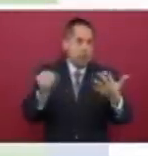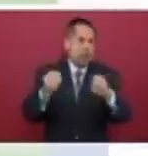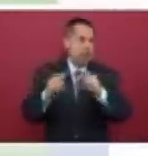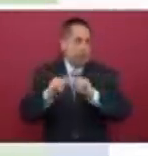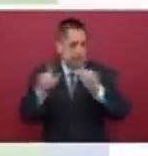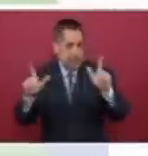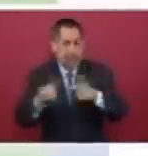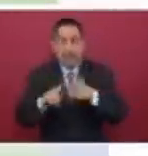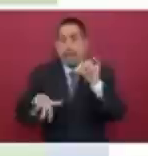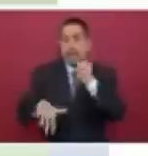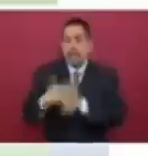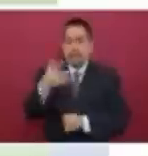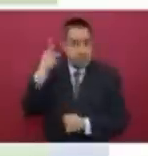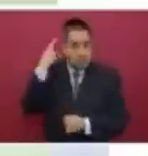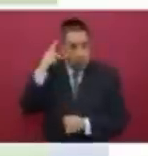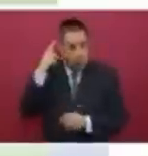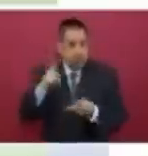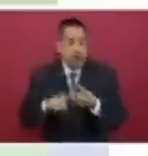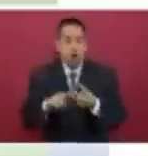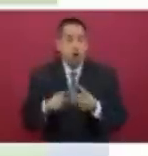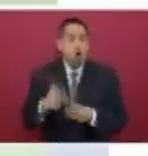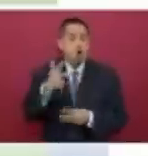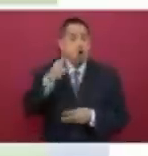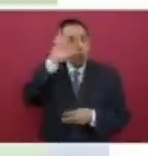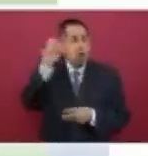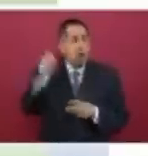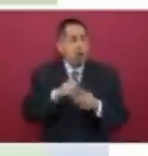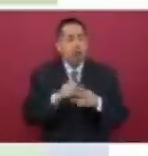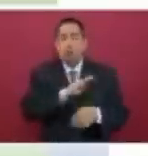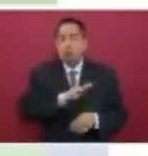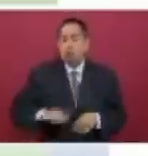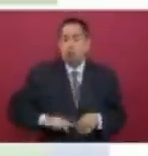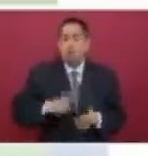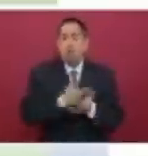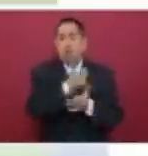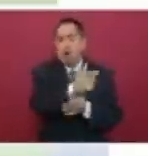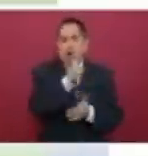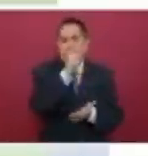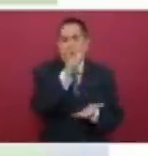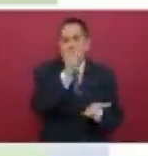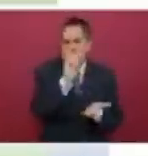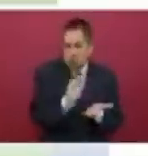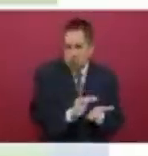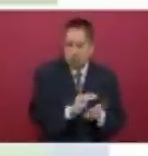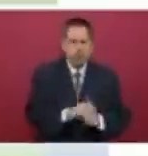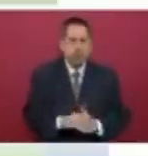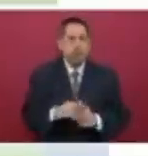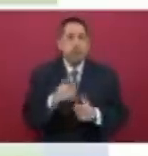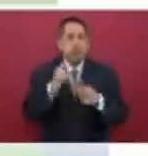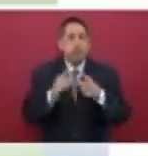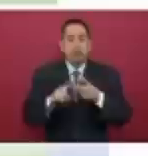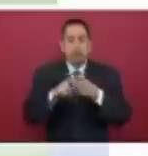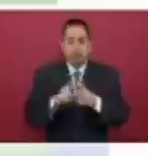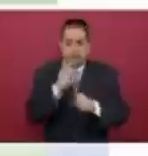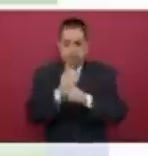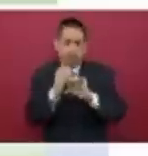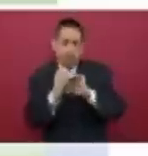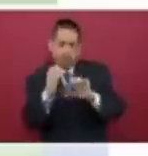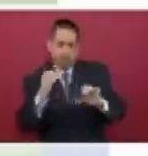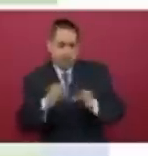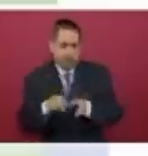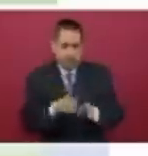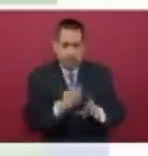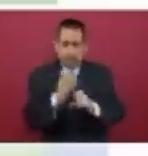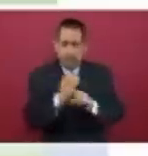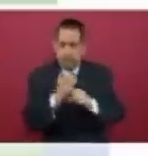15 en puebla y 8 en morelos la segunda es el revestimiento de canales y se va a utilizar